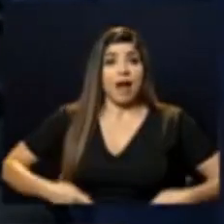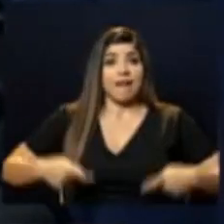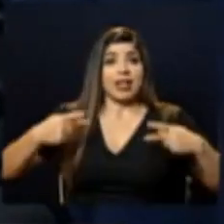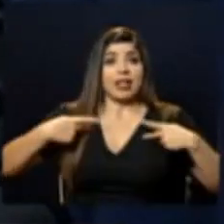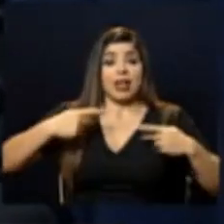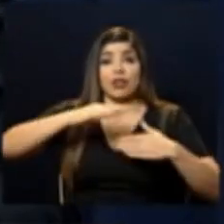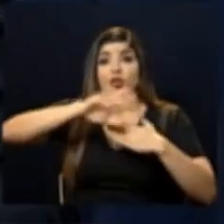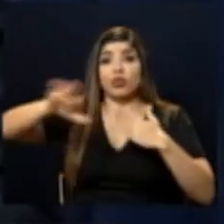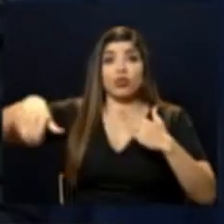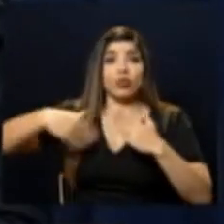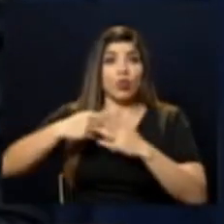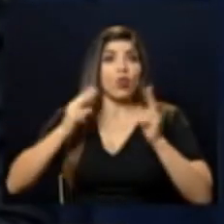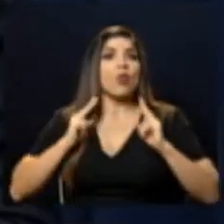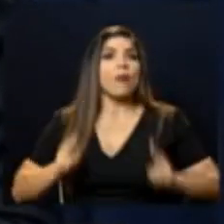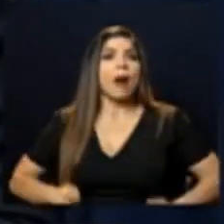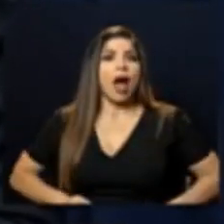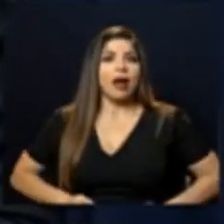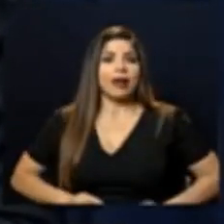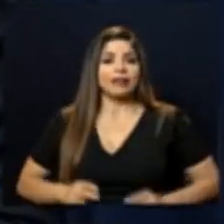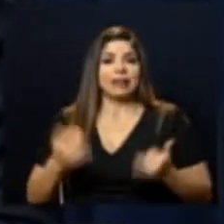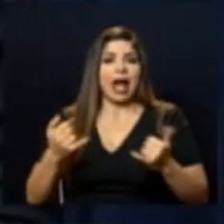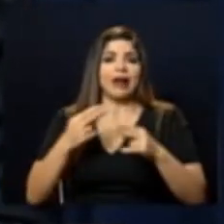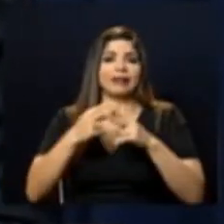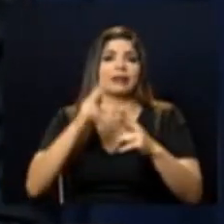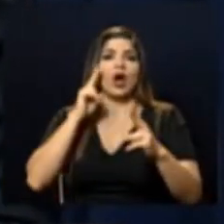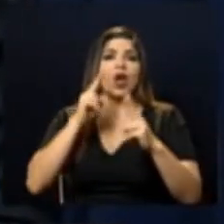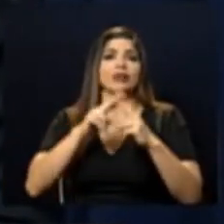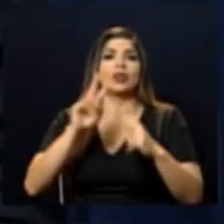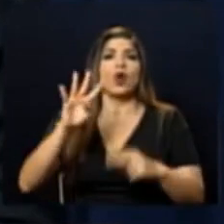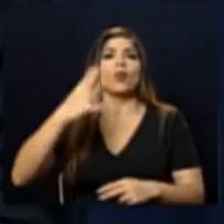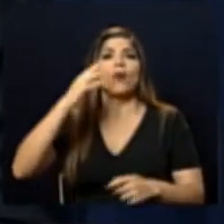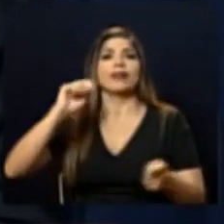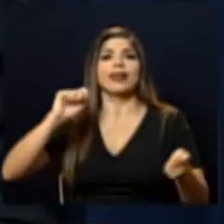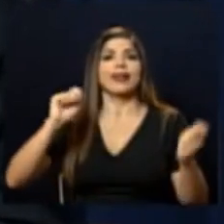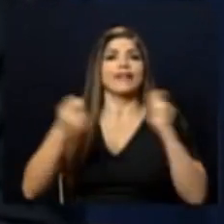humanidad, conocida como la Cuarta Revolución Industrial.